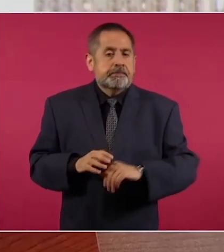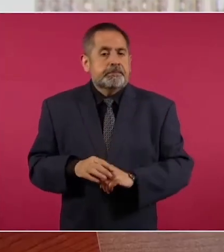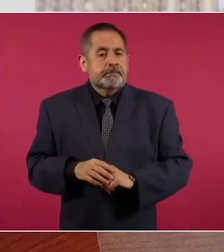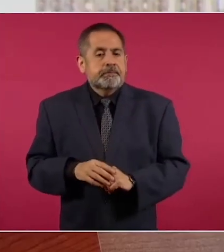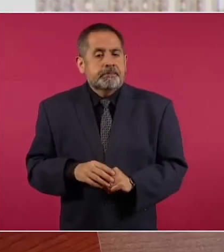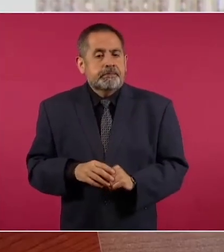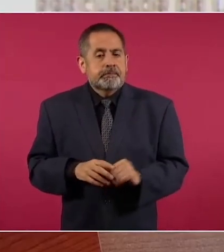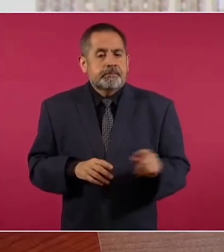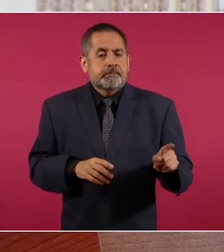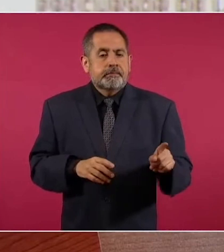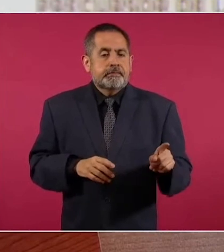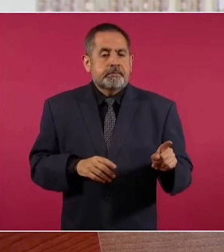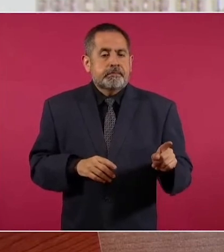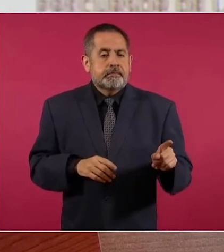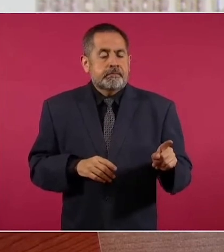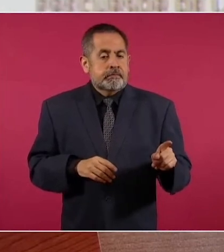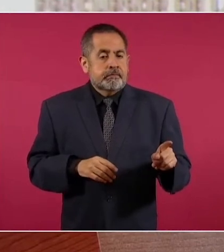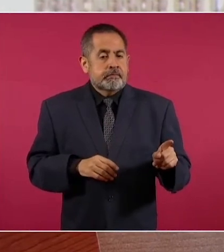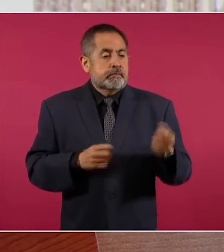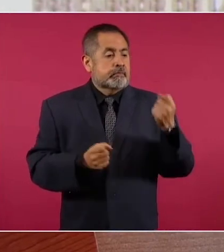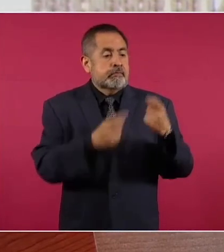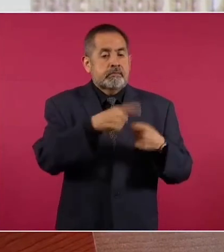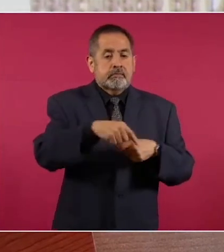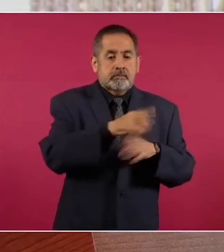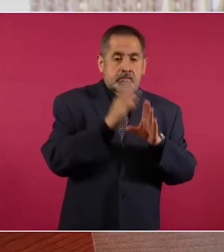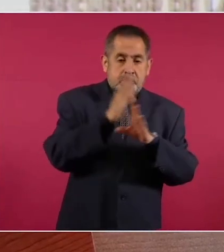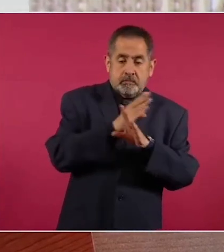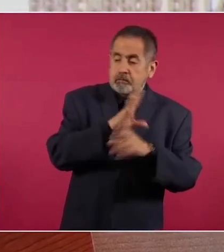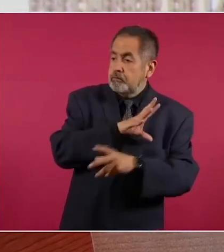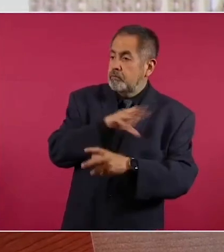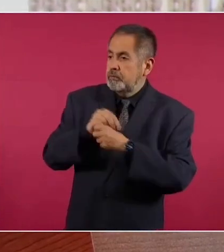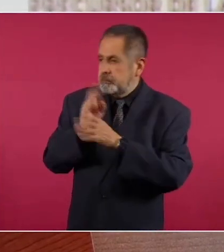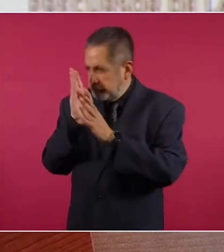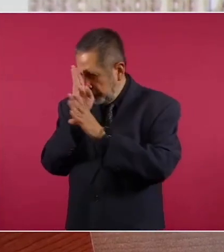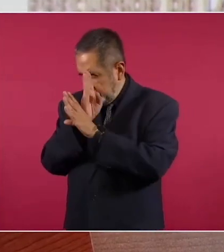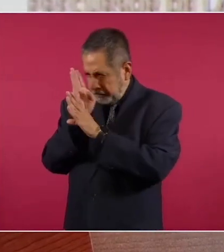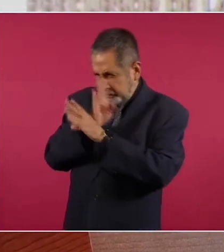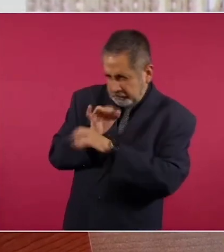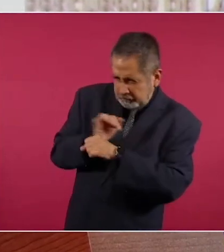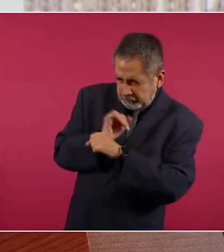y se introducen en la vida